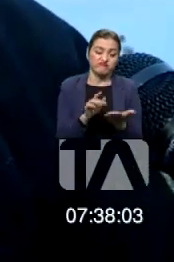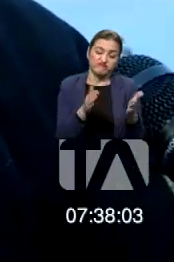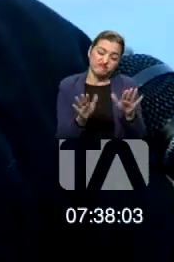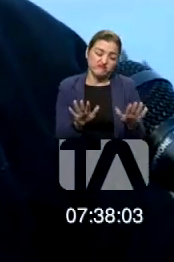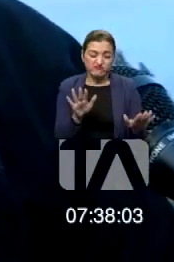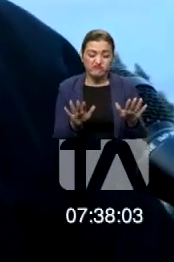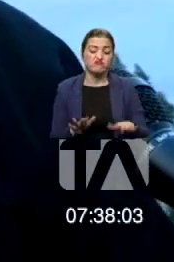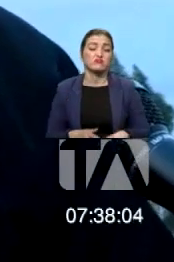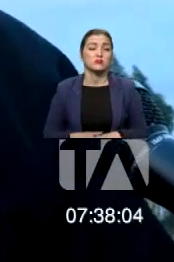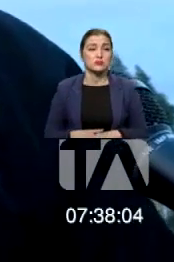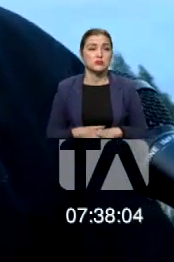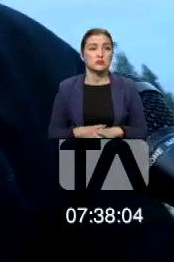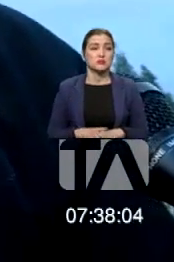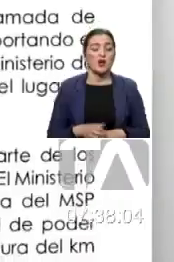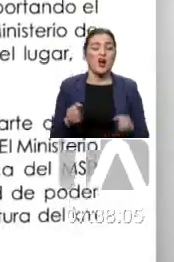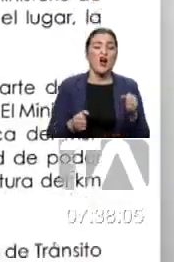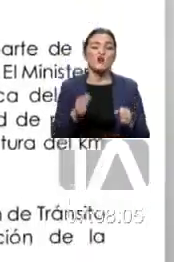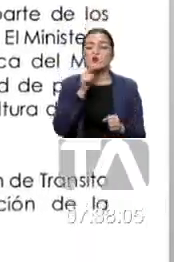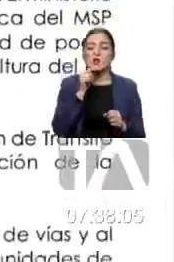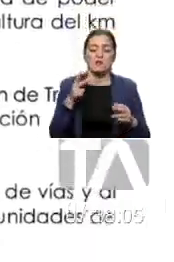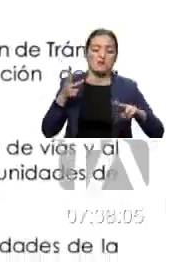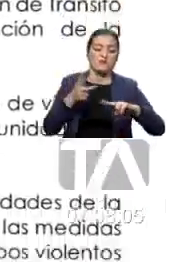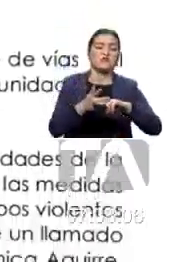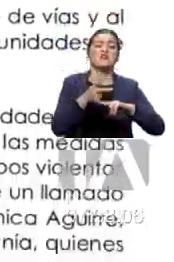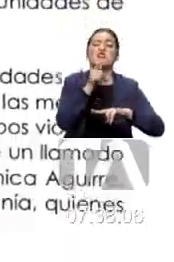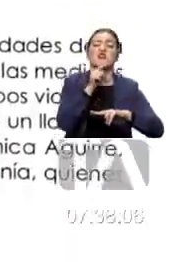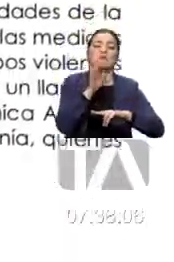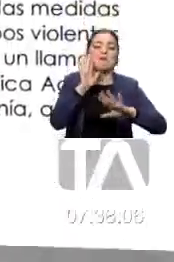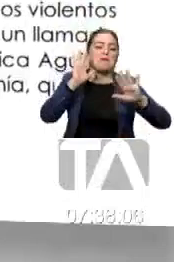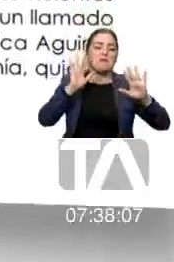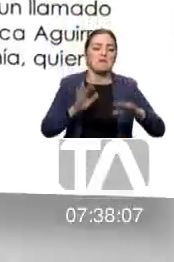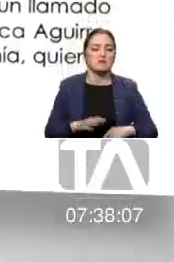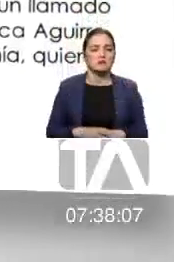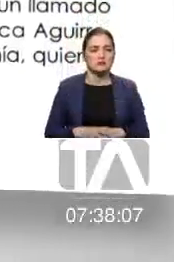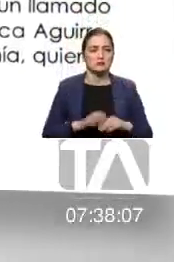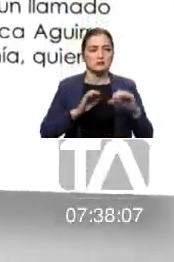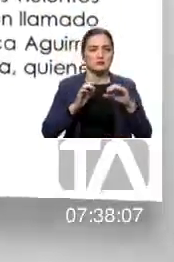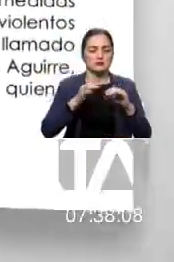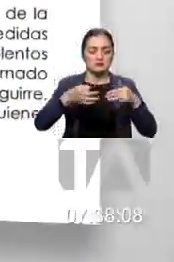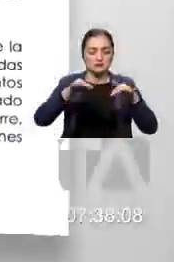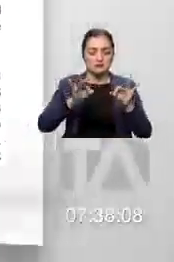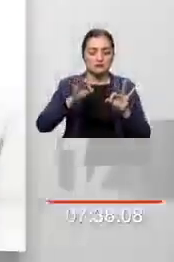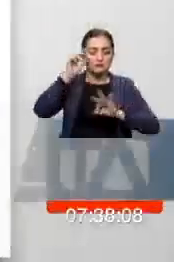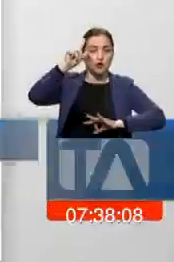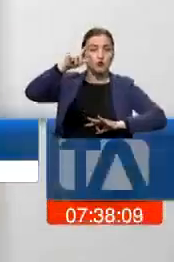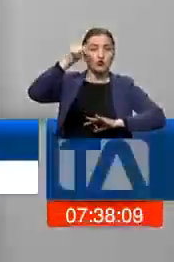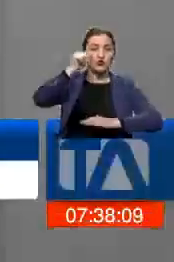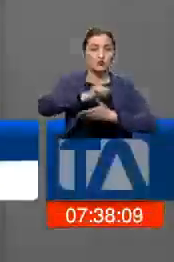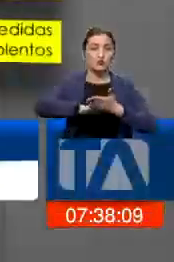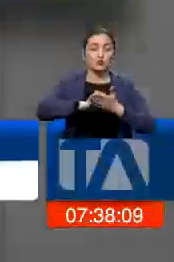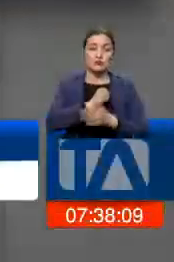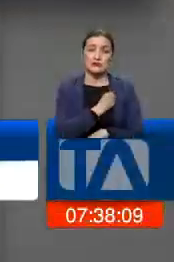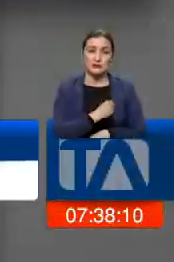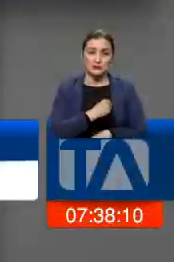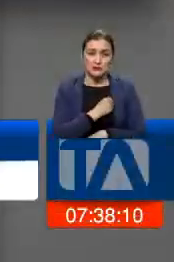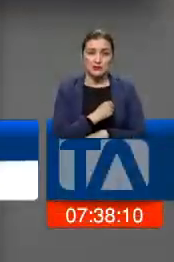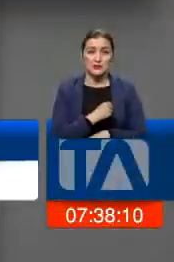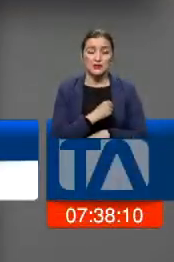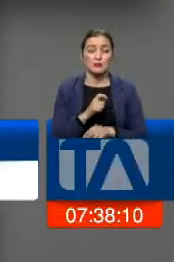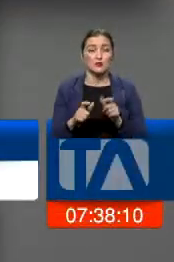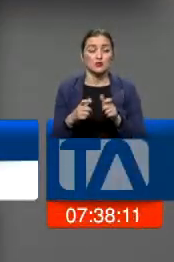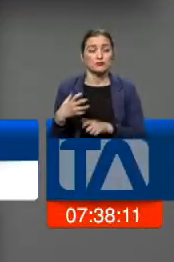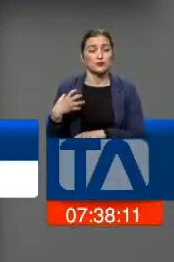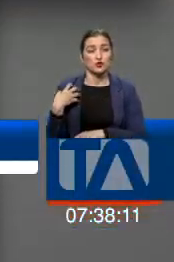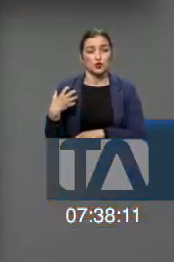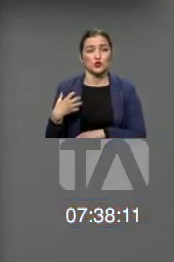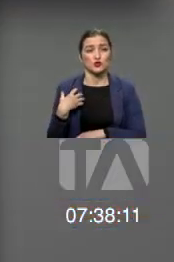detalle del vehículo? Ninguno por el momento. En tanto, en un comunicado oficial, la gobernación de La Suay lamentó lo ocurrido y exhortó a los manifestantes